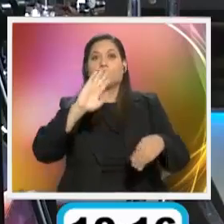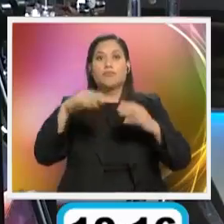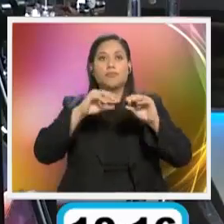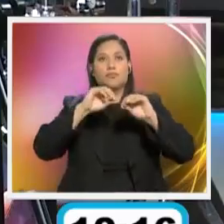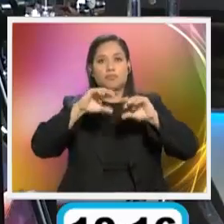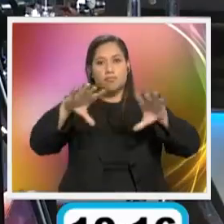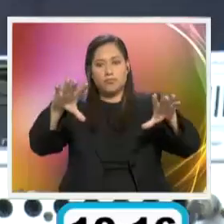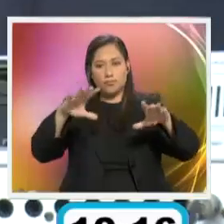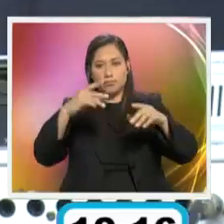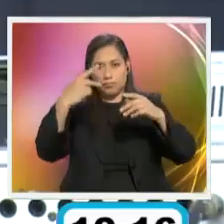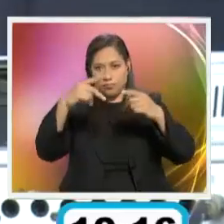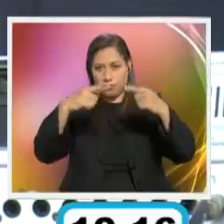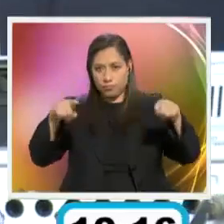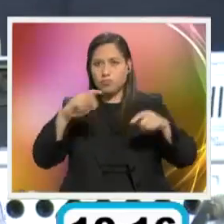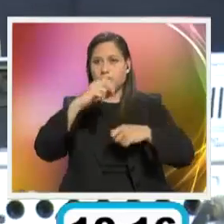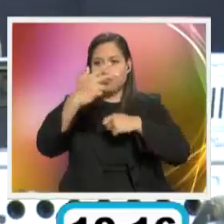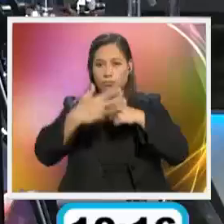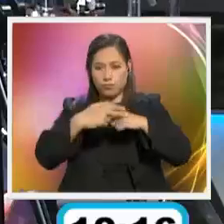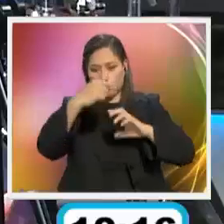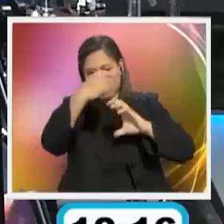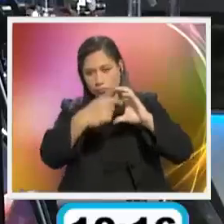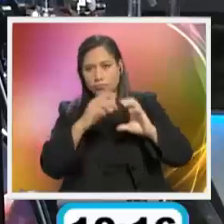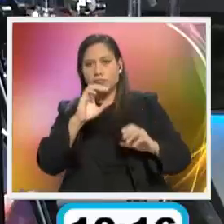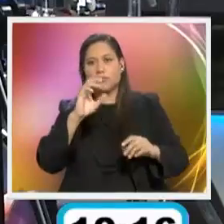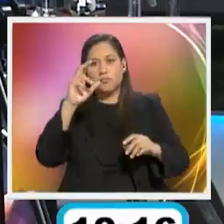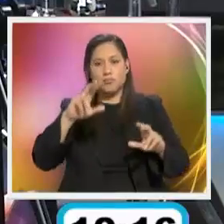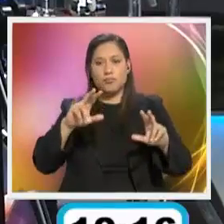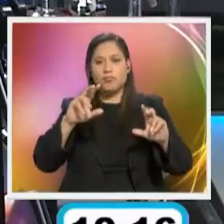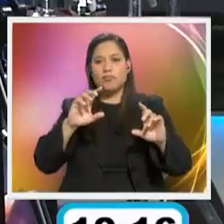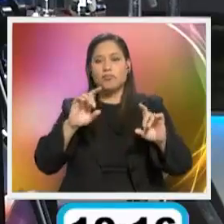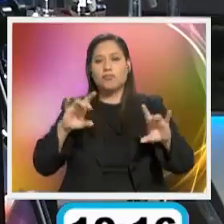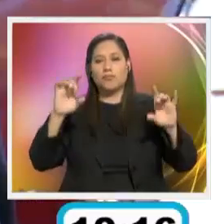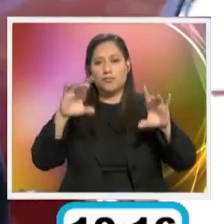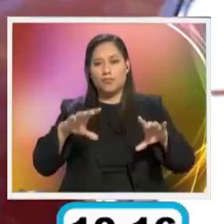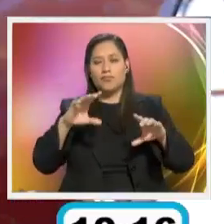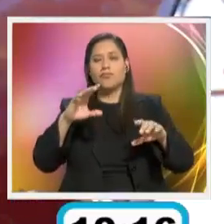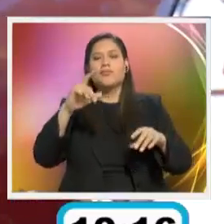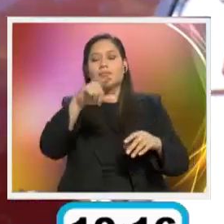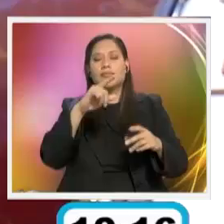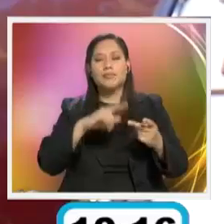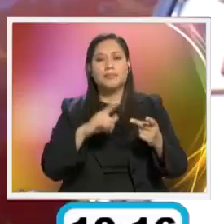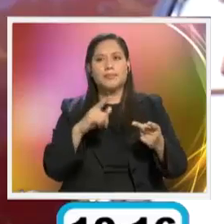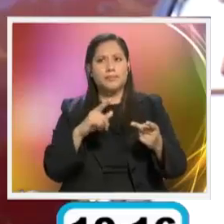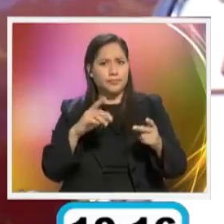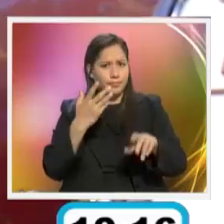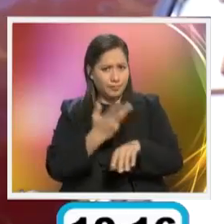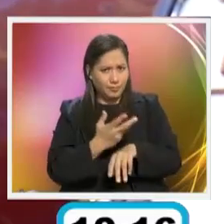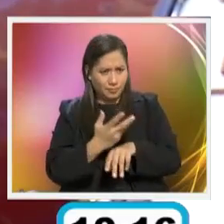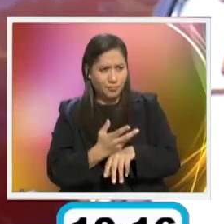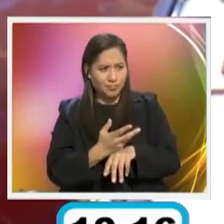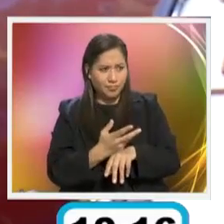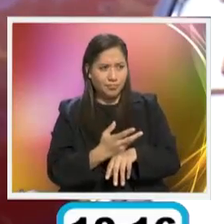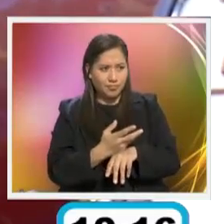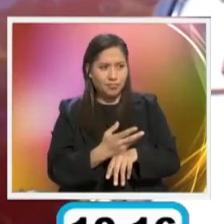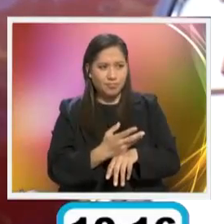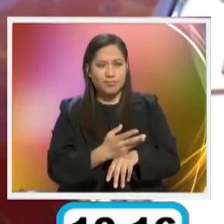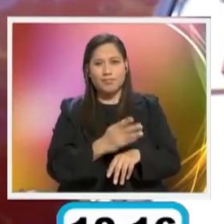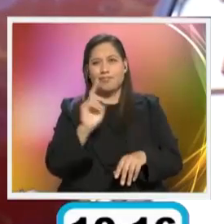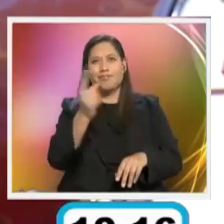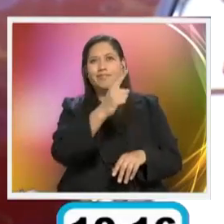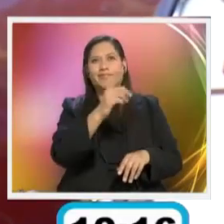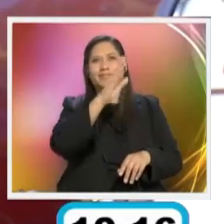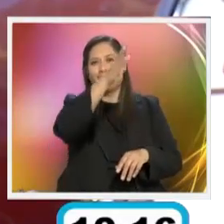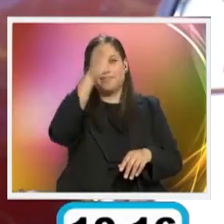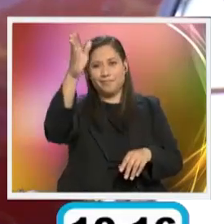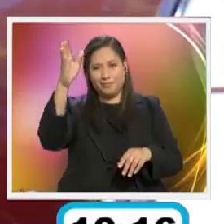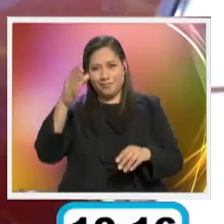música. De hecho, hemos estado en Europa, hemos estado en Oceanía, pues, se digan, en el continente americano. Sí hemos sido medio vagos, medio pate perro, como decimos aquí en